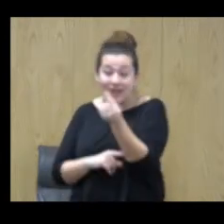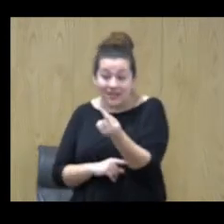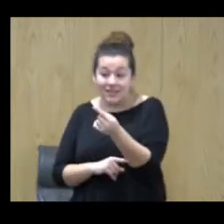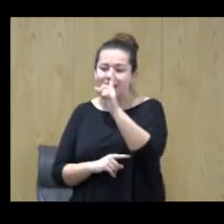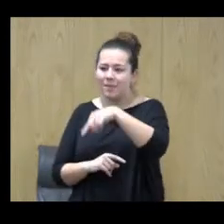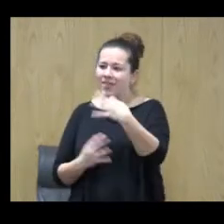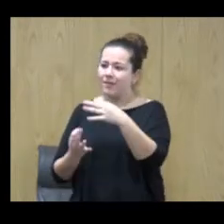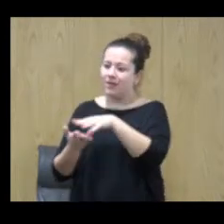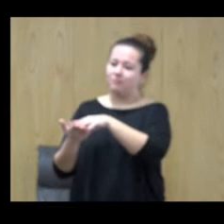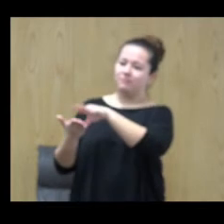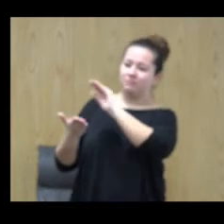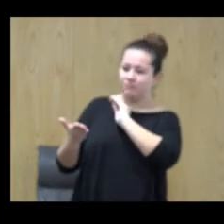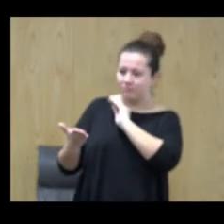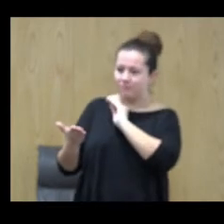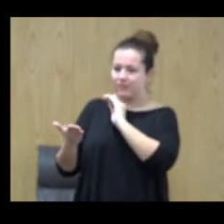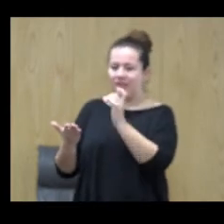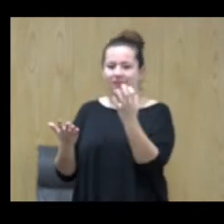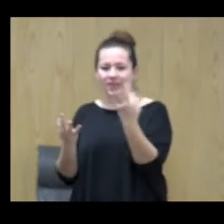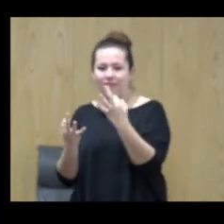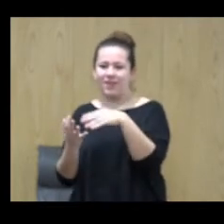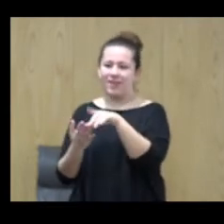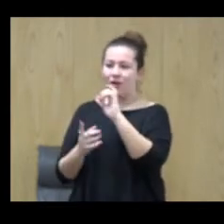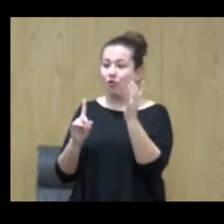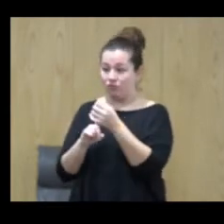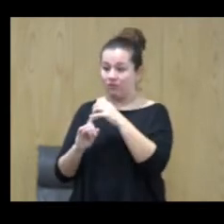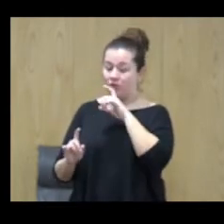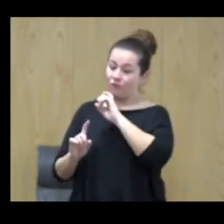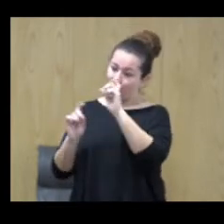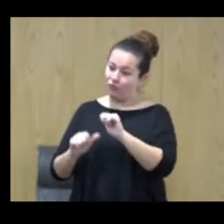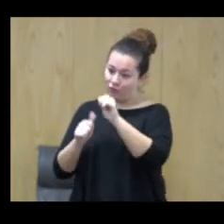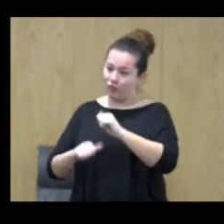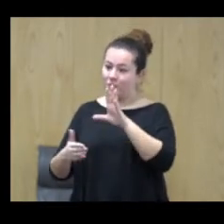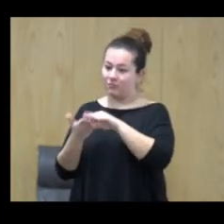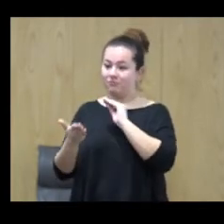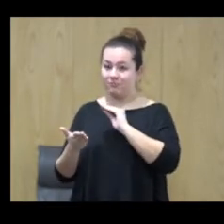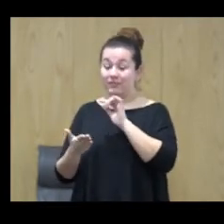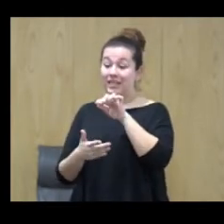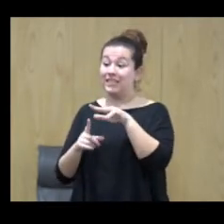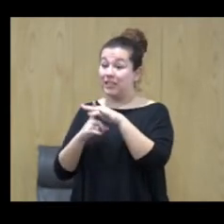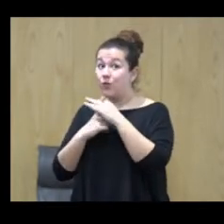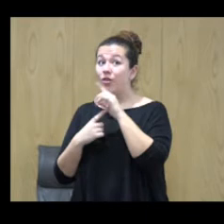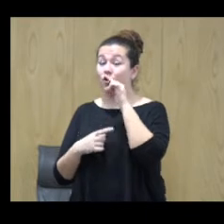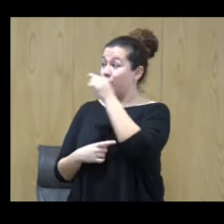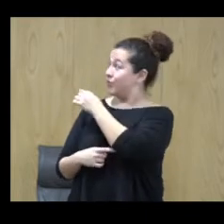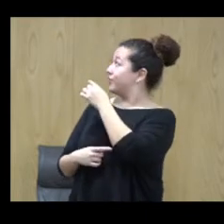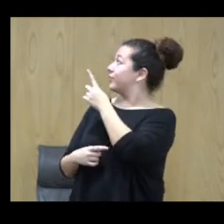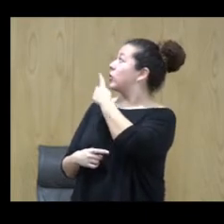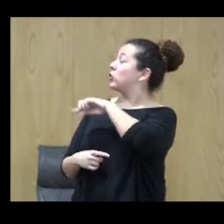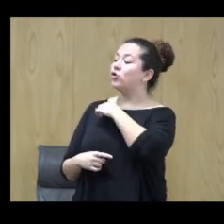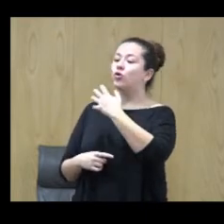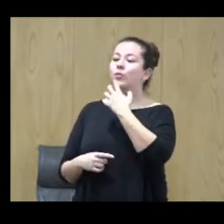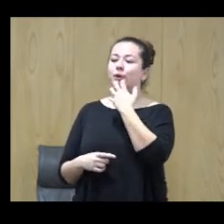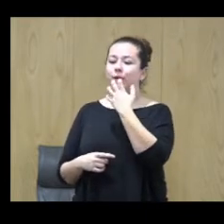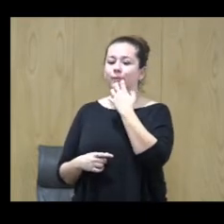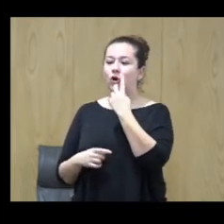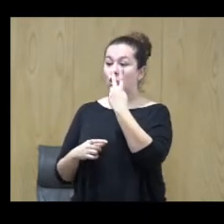procesarlas semánticamente y tenemos que encontrar el significado. Entonces, en este caso, tenemos, por ejemplo, dos